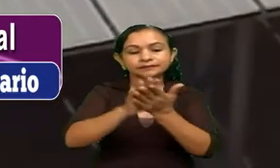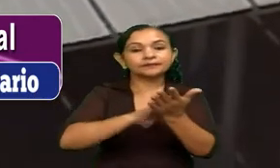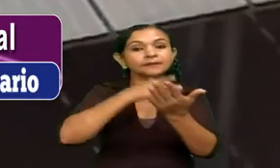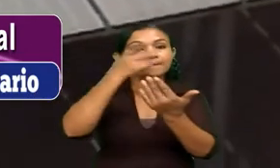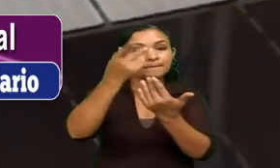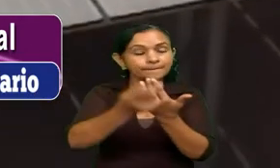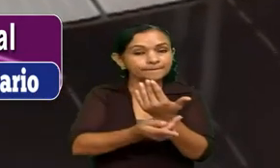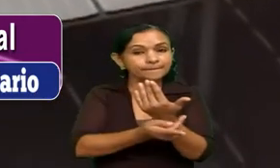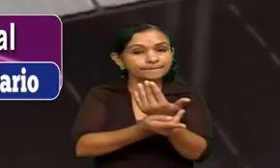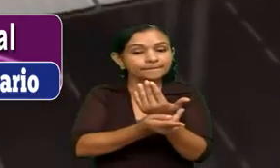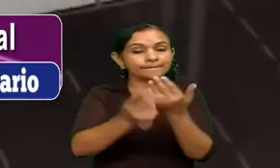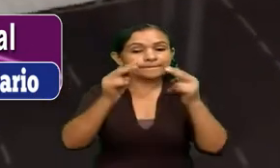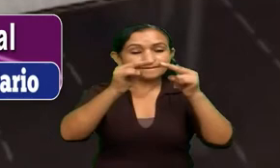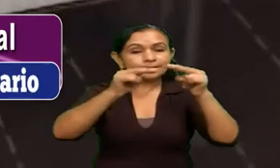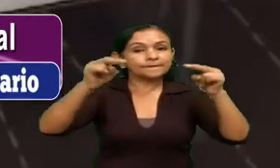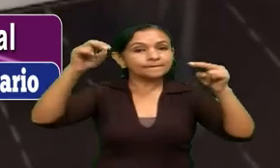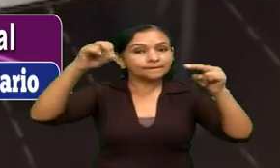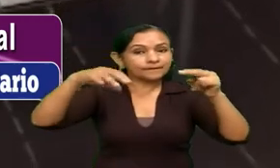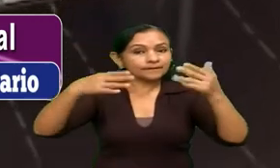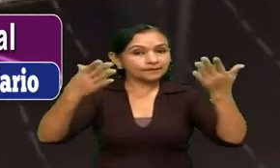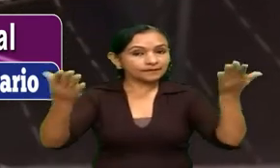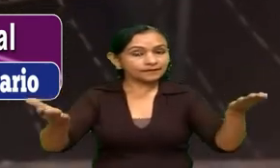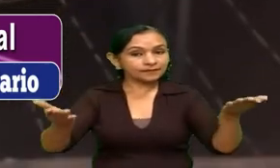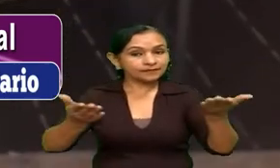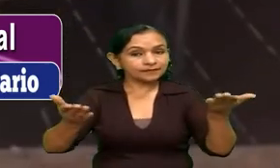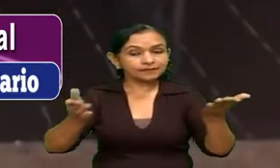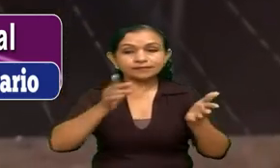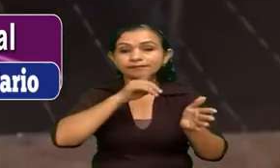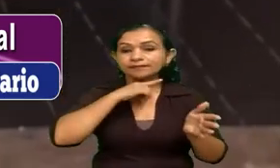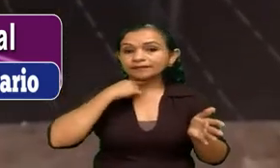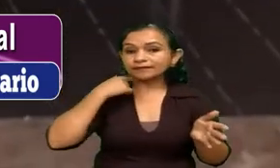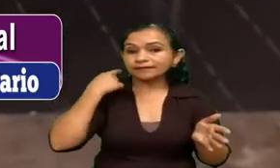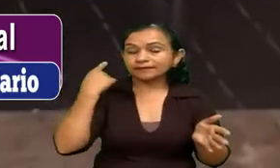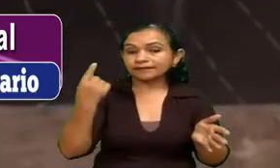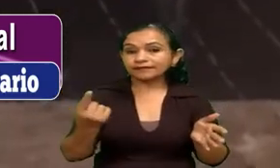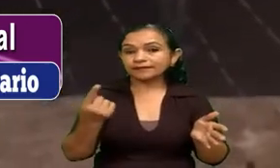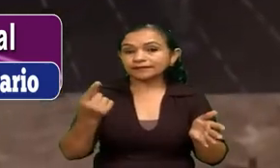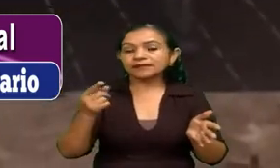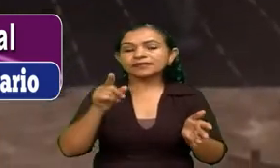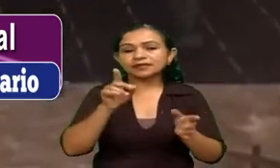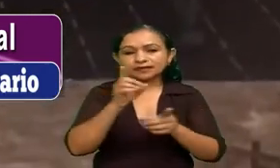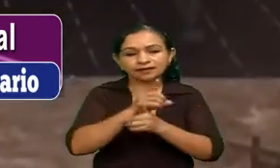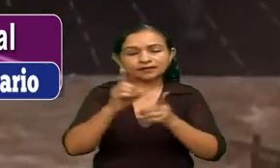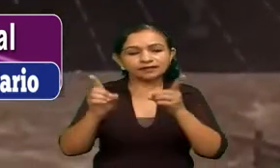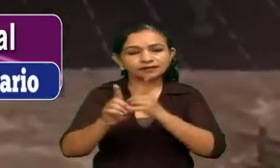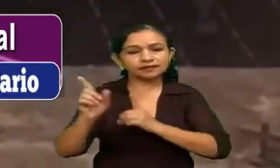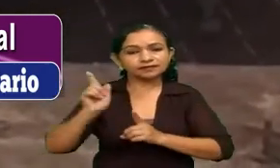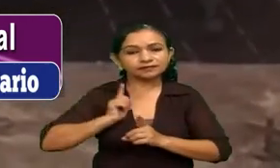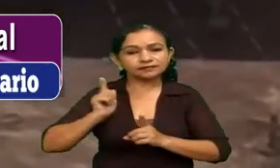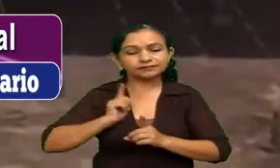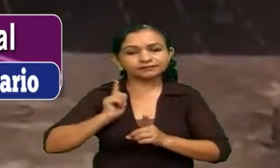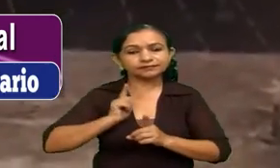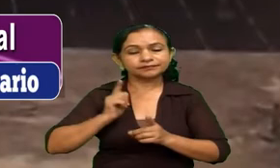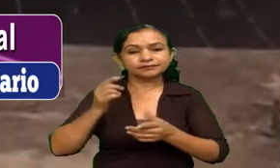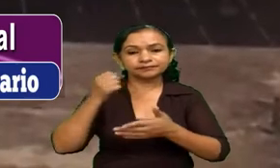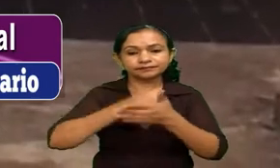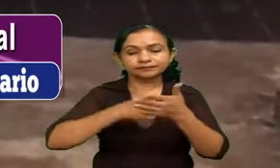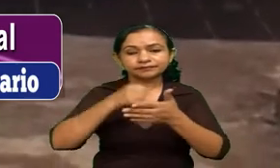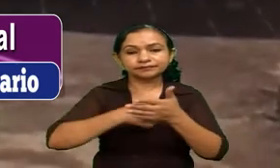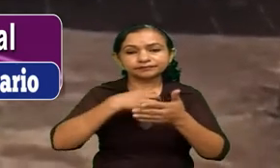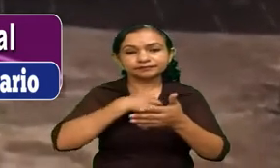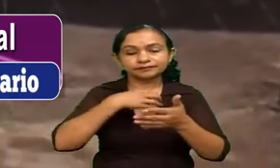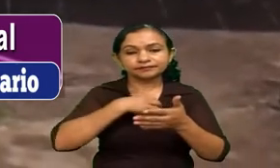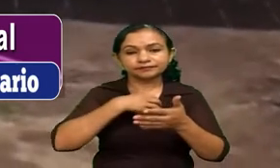de eficiencia energética. Entonces, realmente esto está garantizando la fortaleza de nuestro sistema,